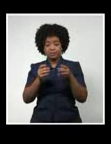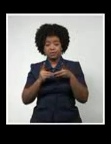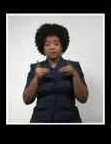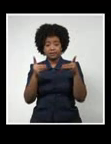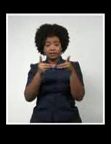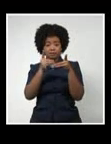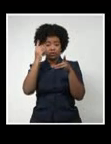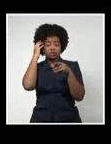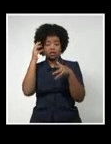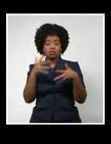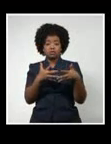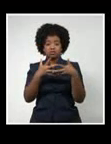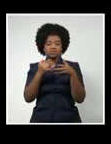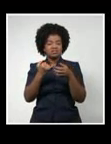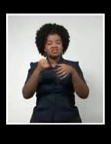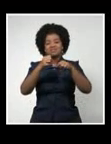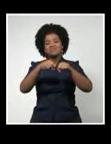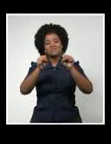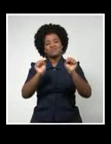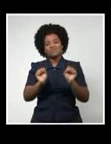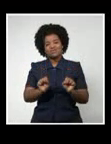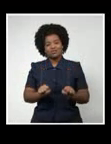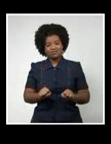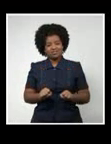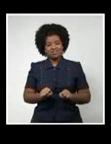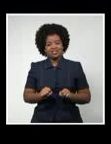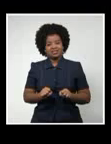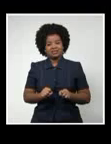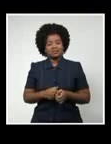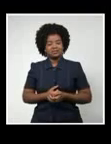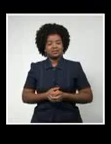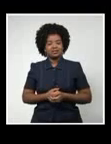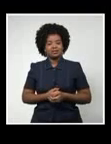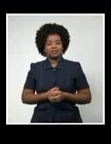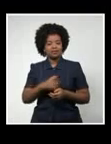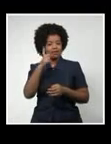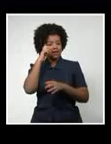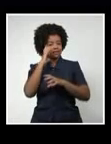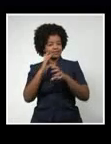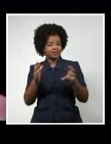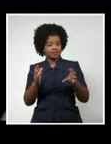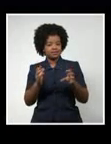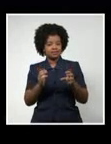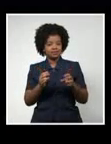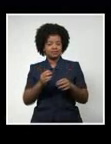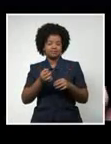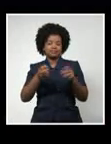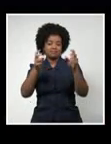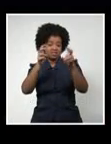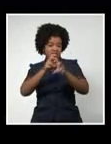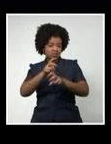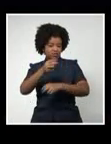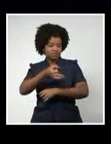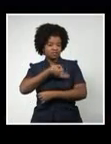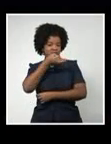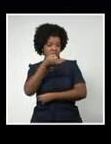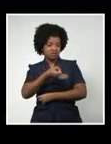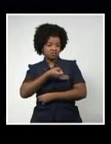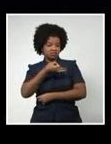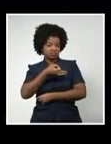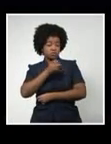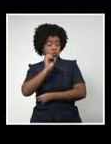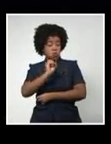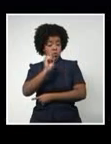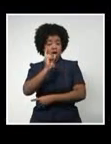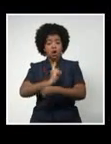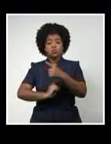Estado son imposibles a la luz de lo que establece la ciencia y de lo que explica la ciencia. En el mejor de los casos hubo algunos que